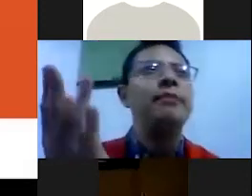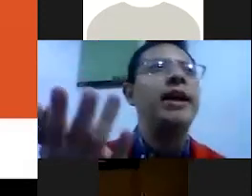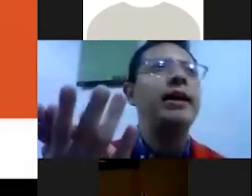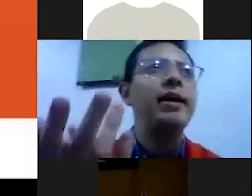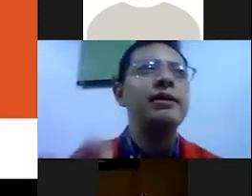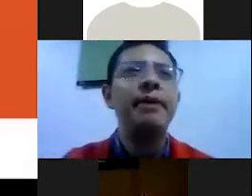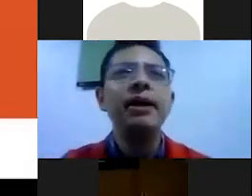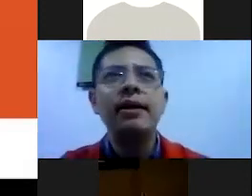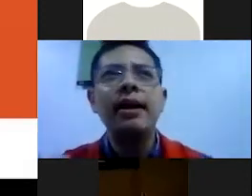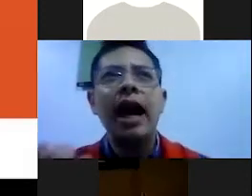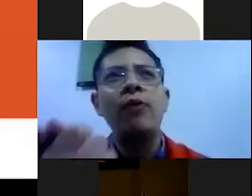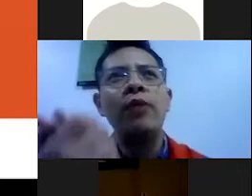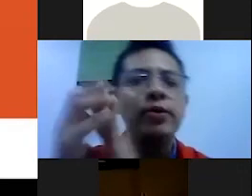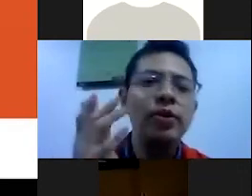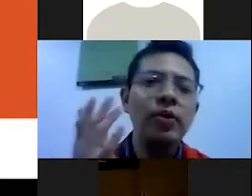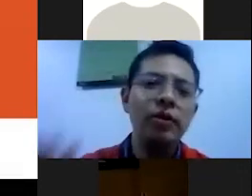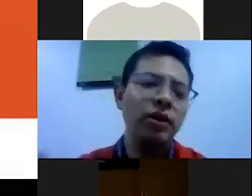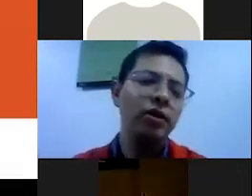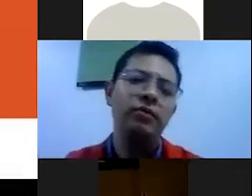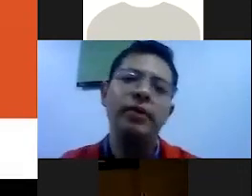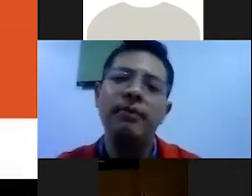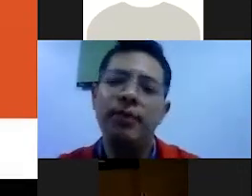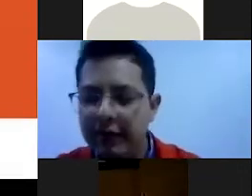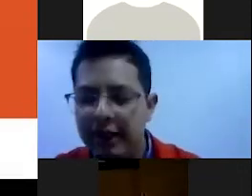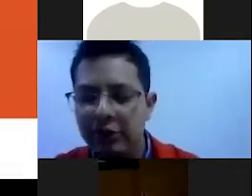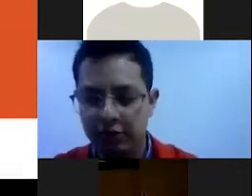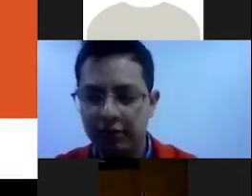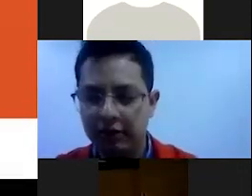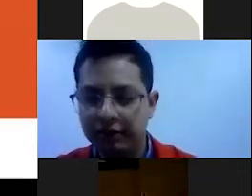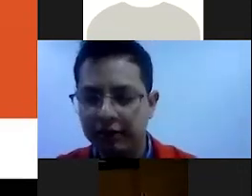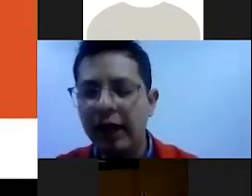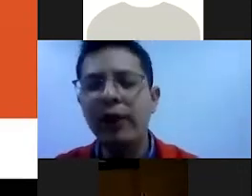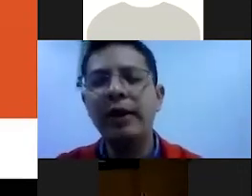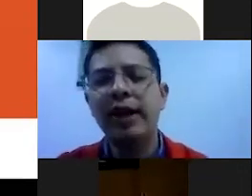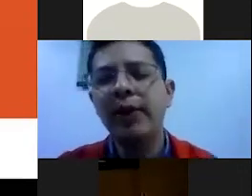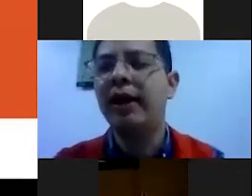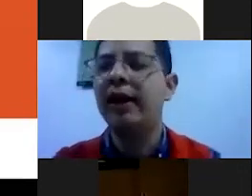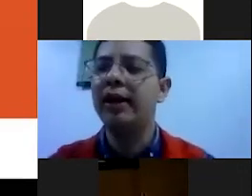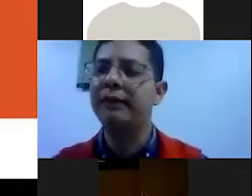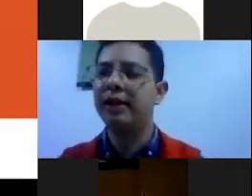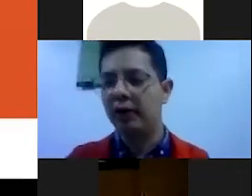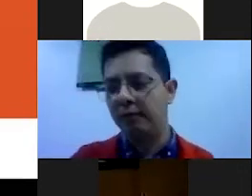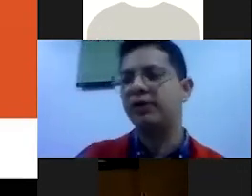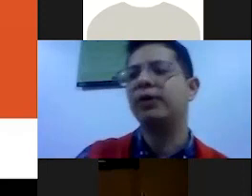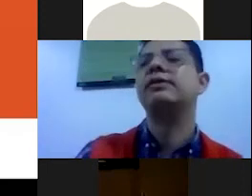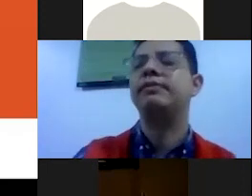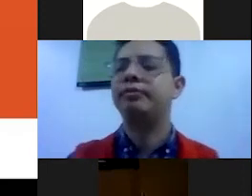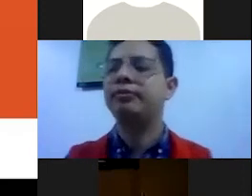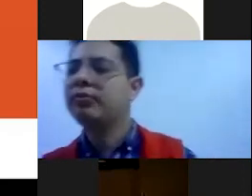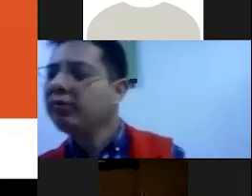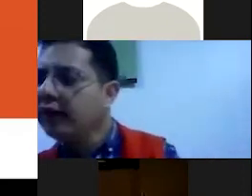diferente de aplicar RCP a un adulto y un niño, por ejemplo, de 10 años? Ya habían comentado que mitad de